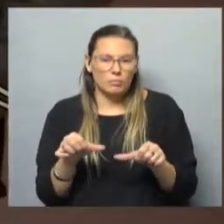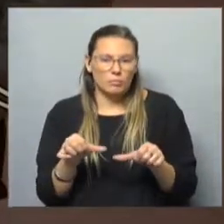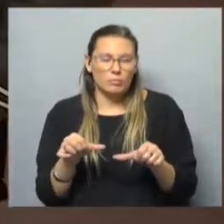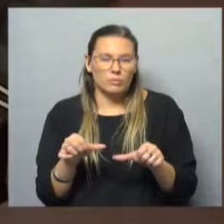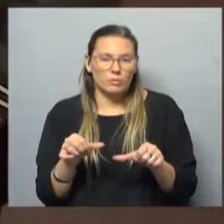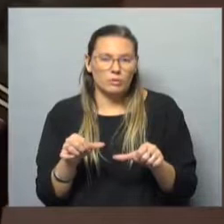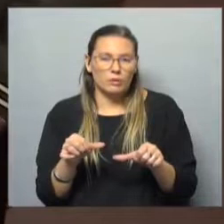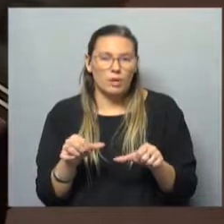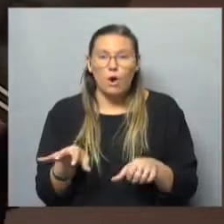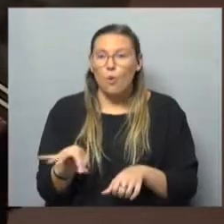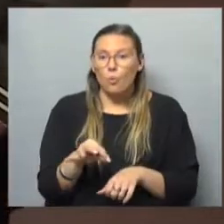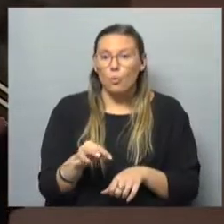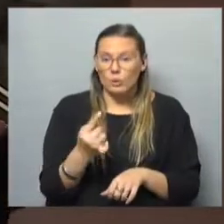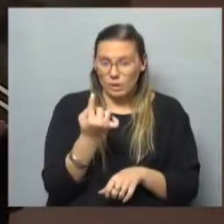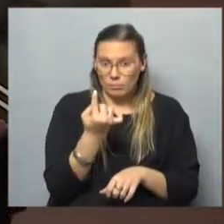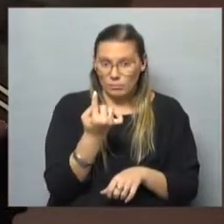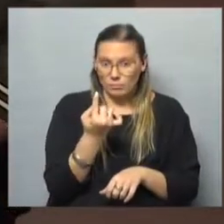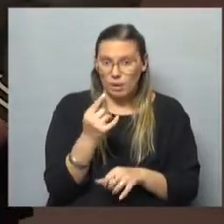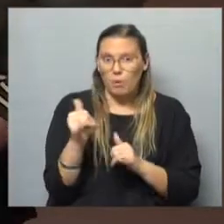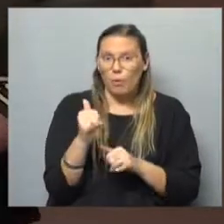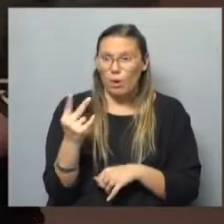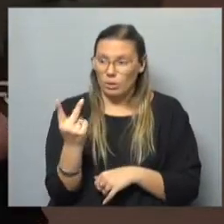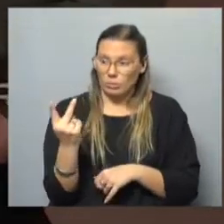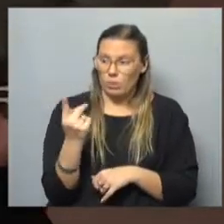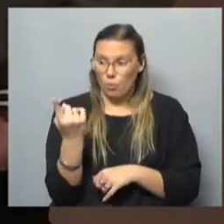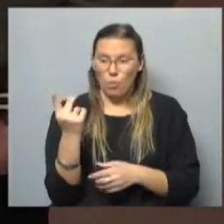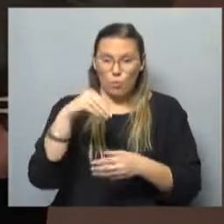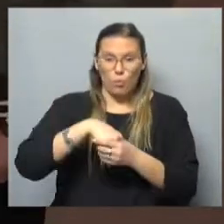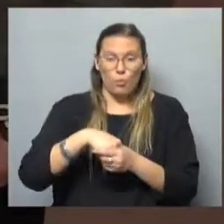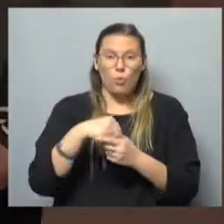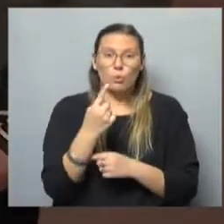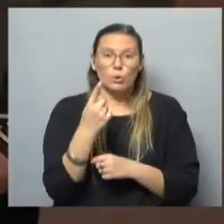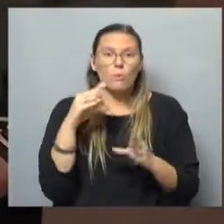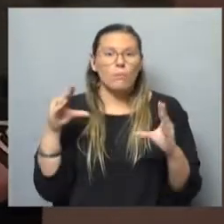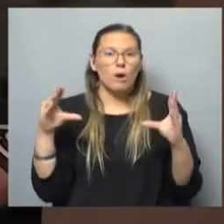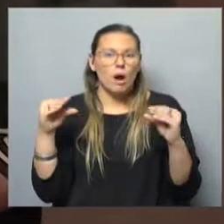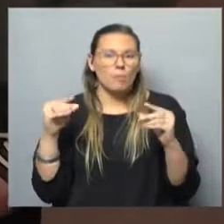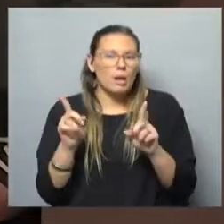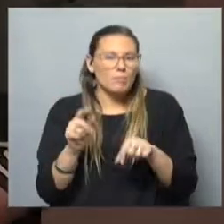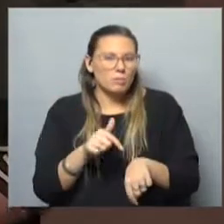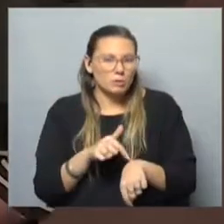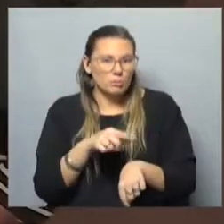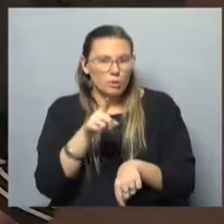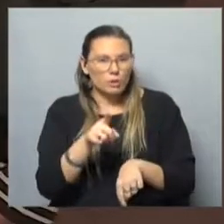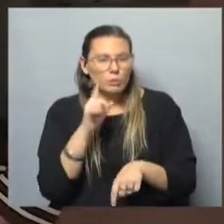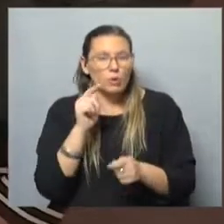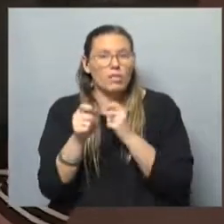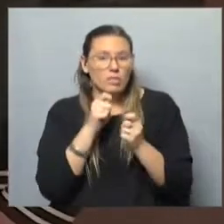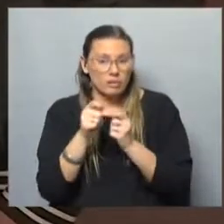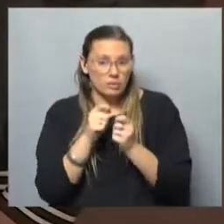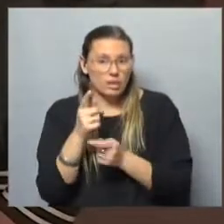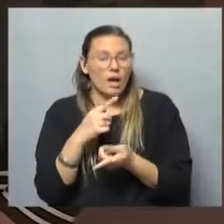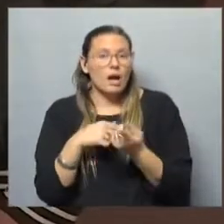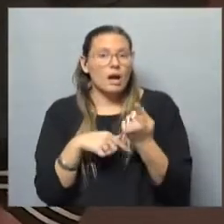nosotros una única persona, o sea, vamos a jugar como que somos uno solo, vamos a hablar a la vez, ¿está? Y tú nos vas a entrevistar. Bien. Pero